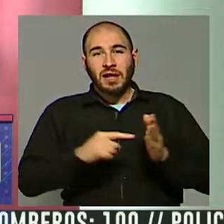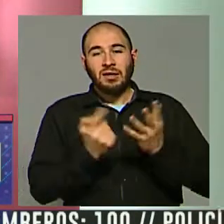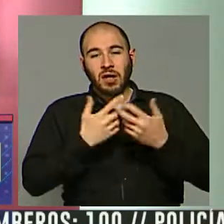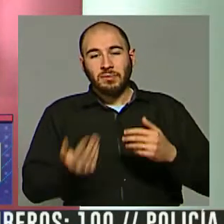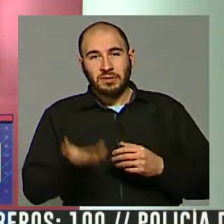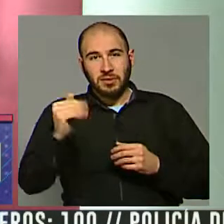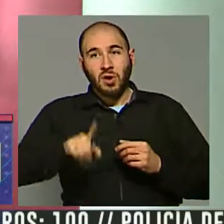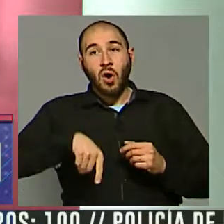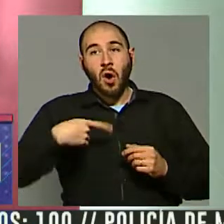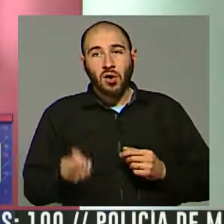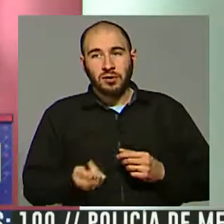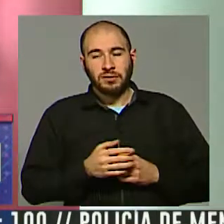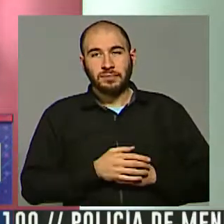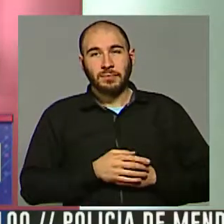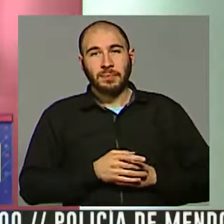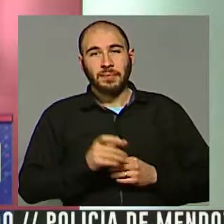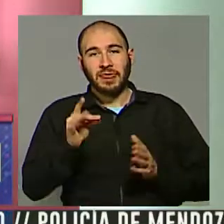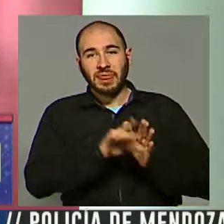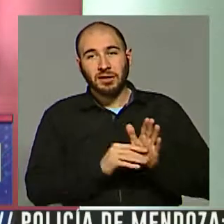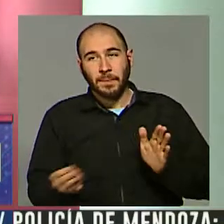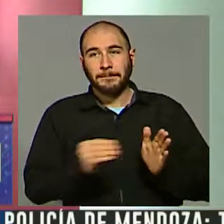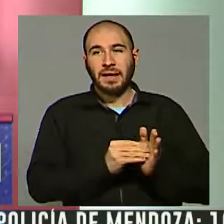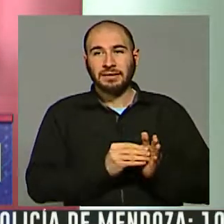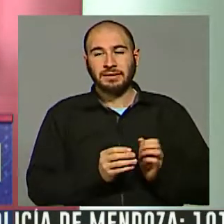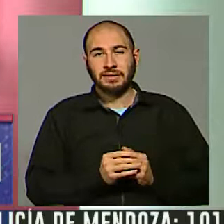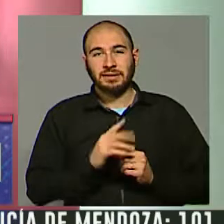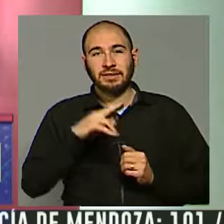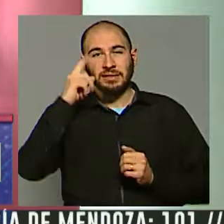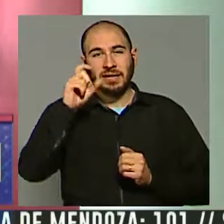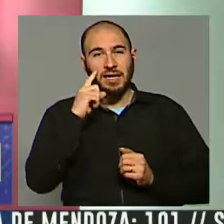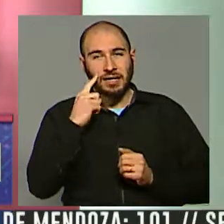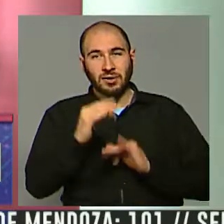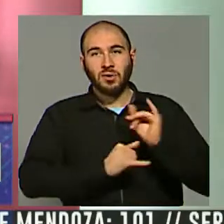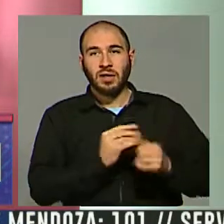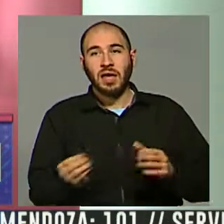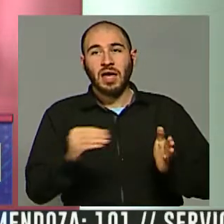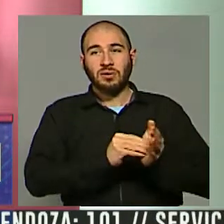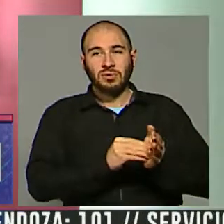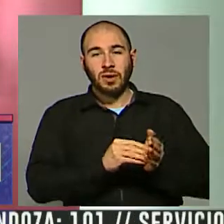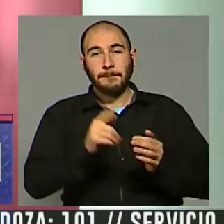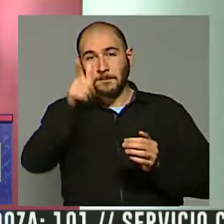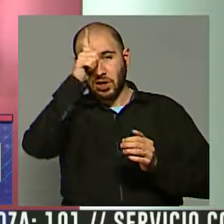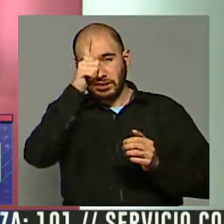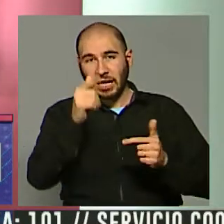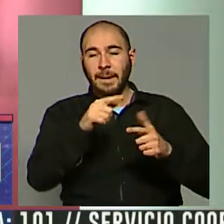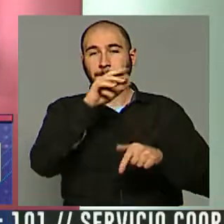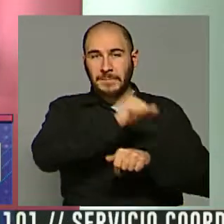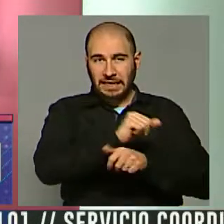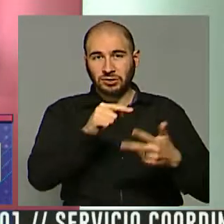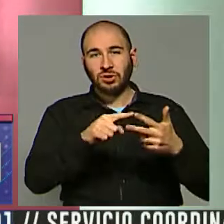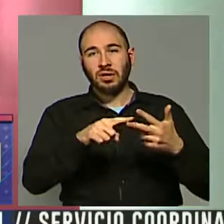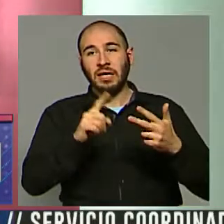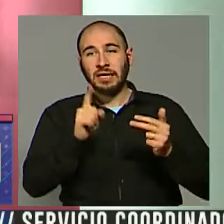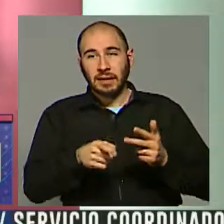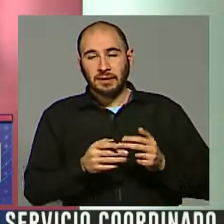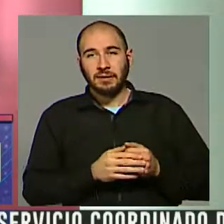gatillo. Otro de los que, y otro dato a agregar que lo decía Lisandro Neri, es la inclusión de los policías, los penitenciarios, y que